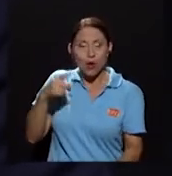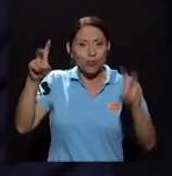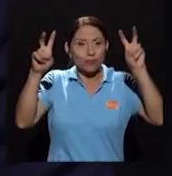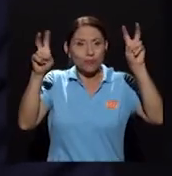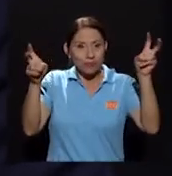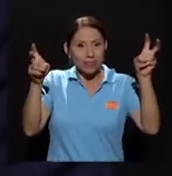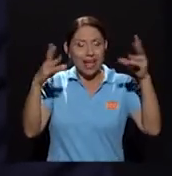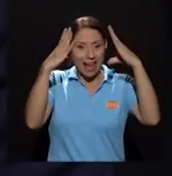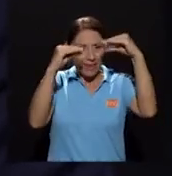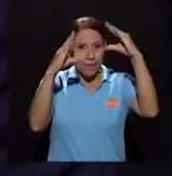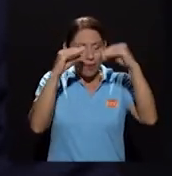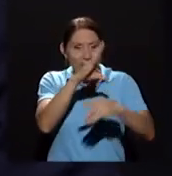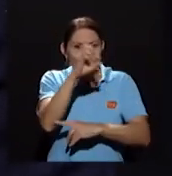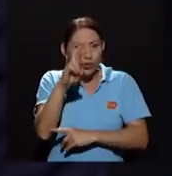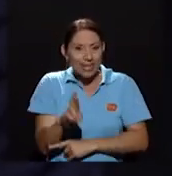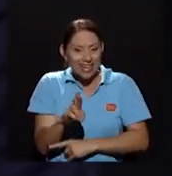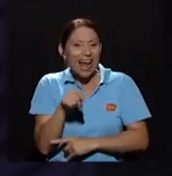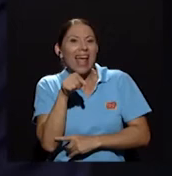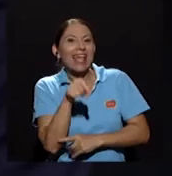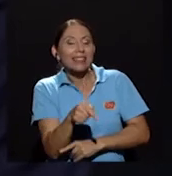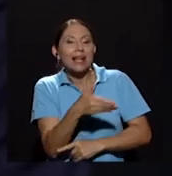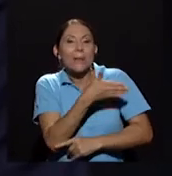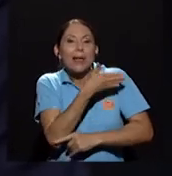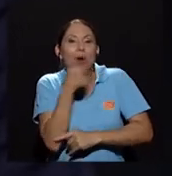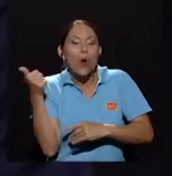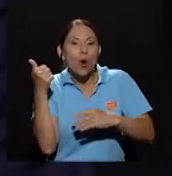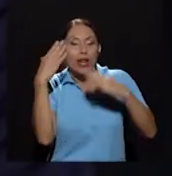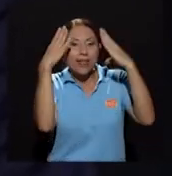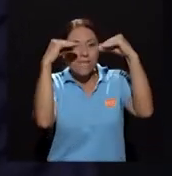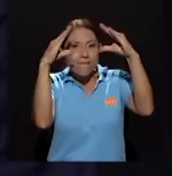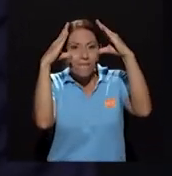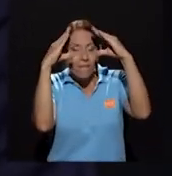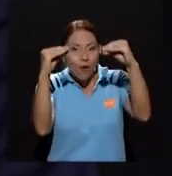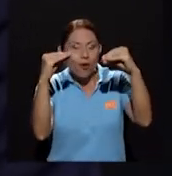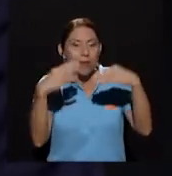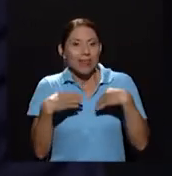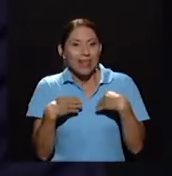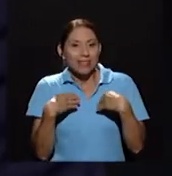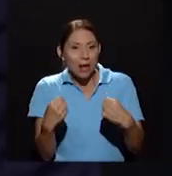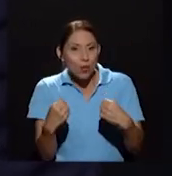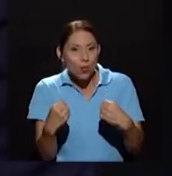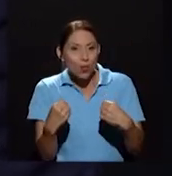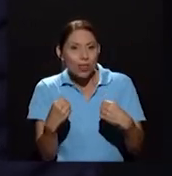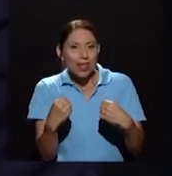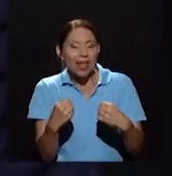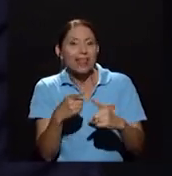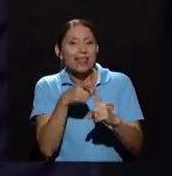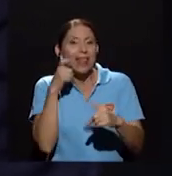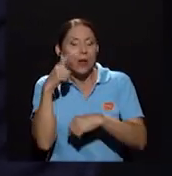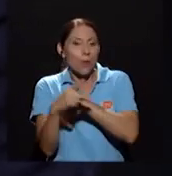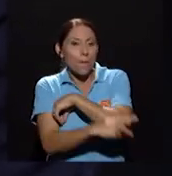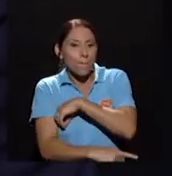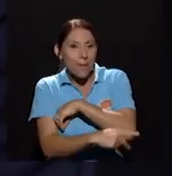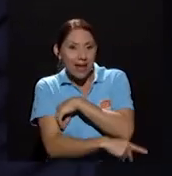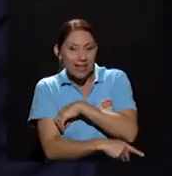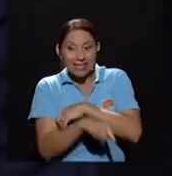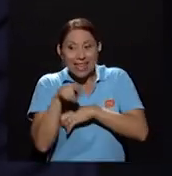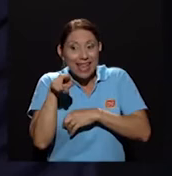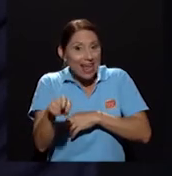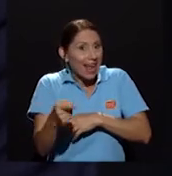mejor informe país de salud que él haya conocido se ha presentado ante